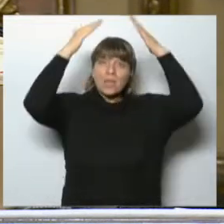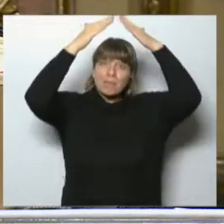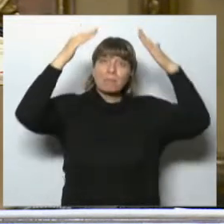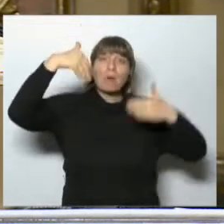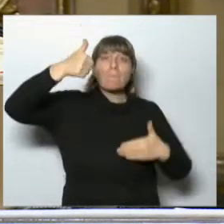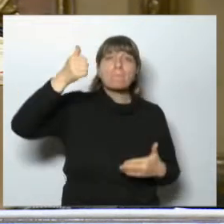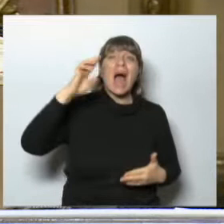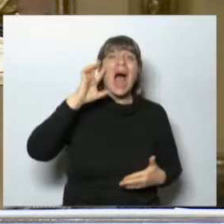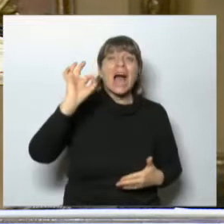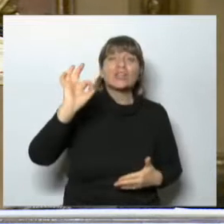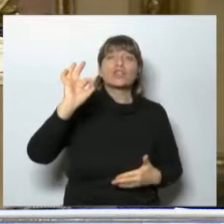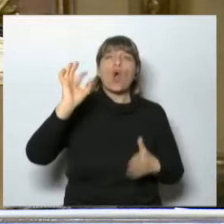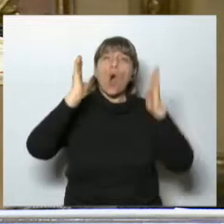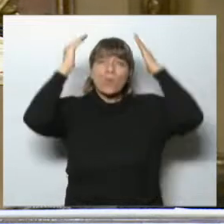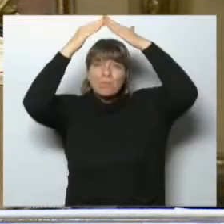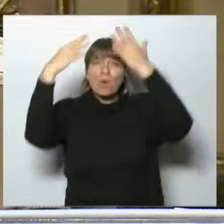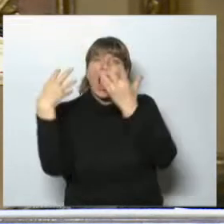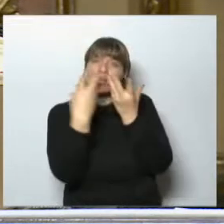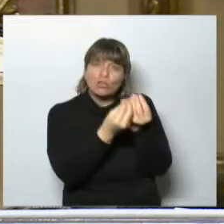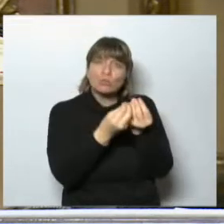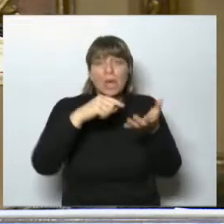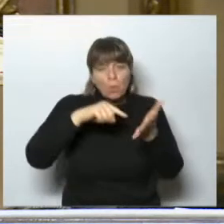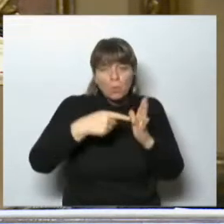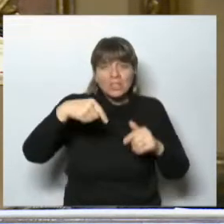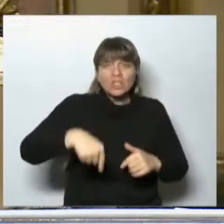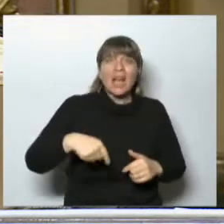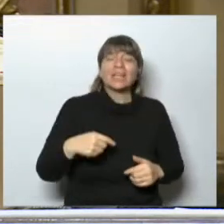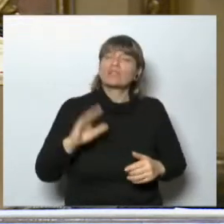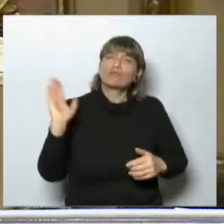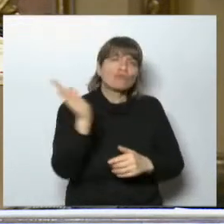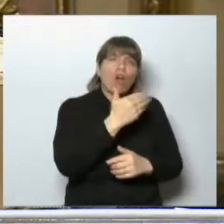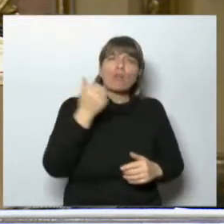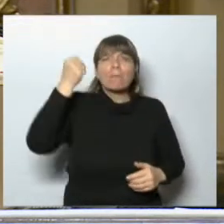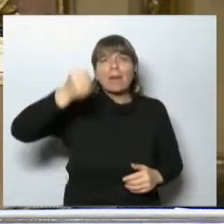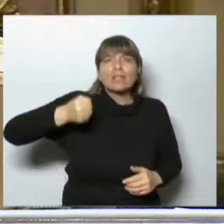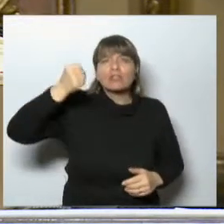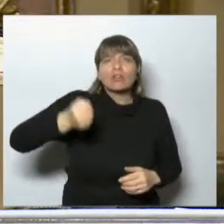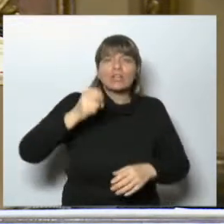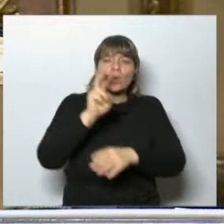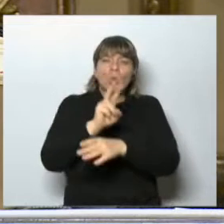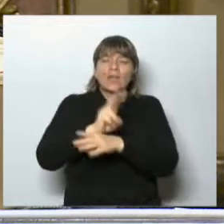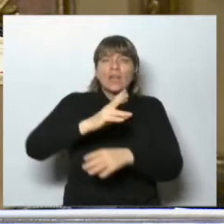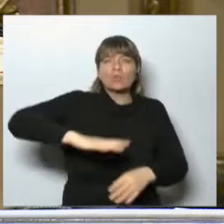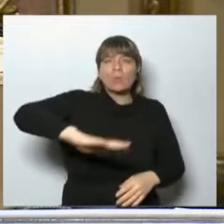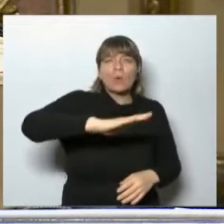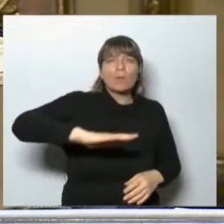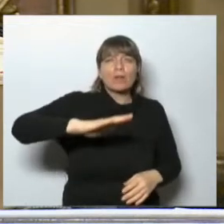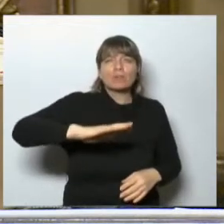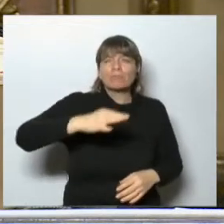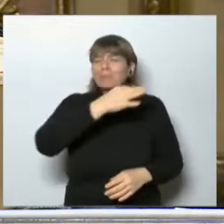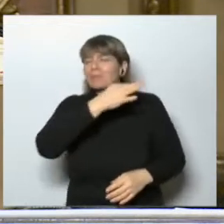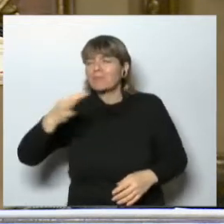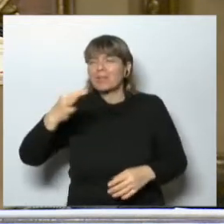Cardenal Mario, los obispos auxiliares de Buenos Aires y todos los pastores que cuidan de tu pueblo, llévala a su